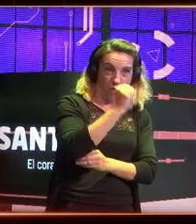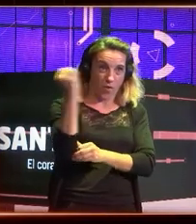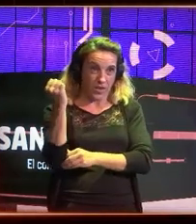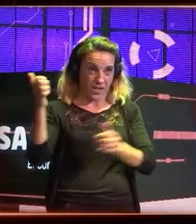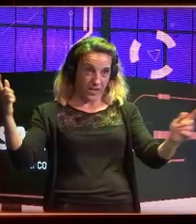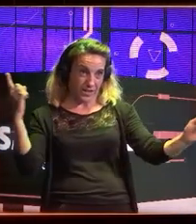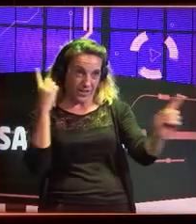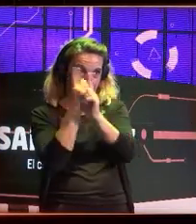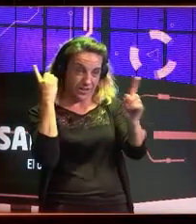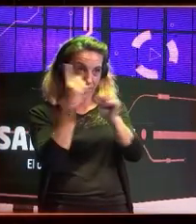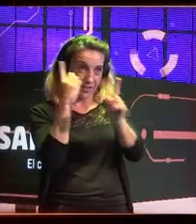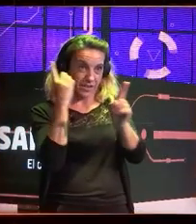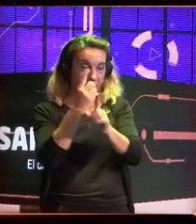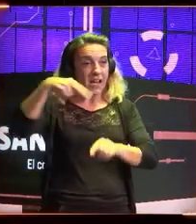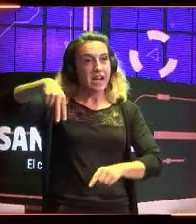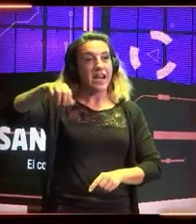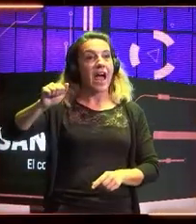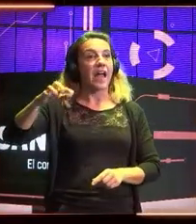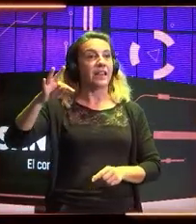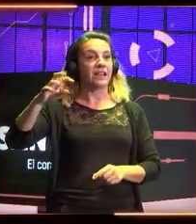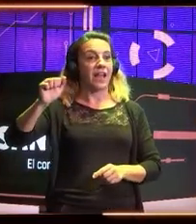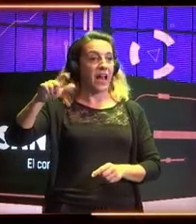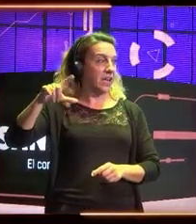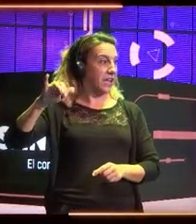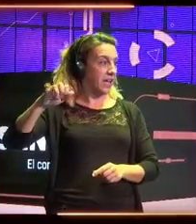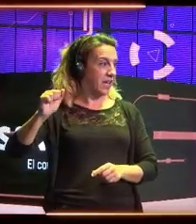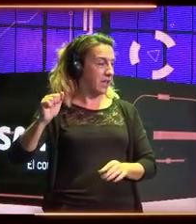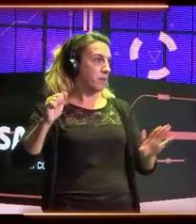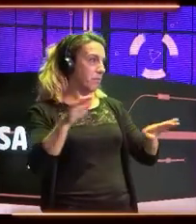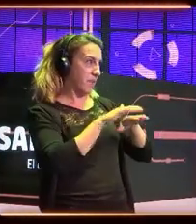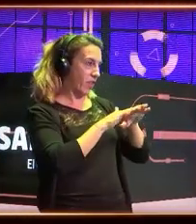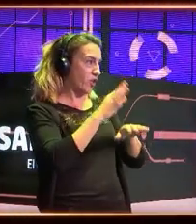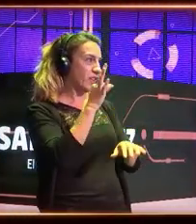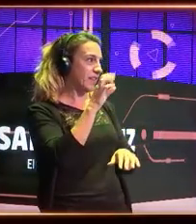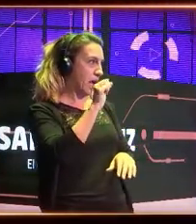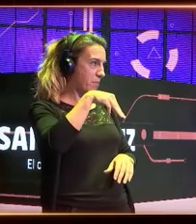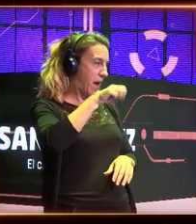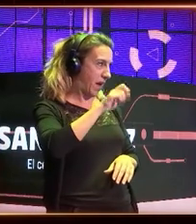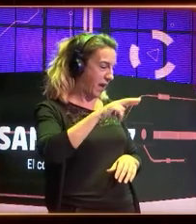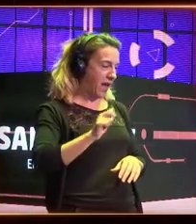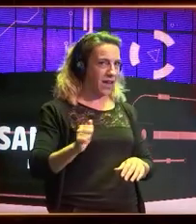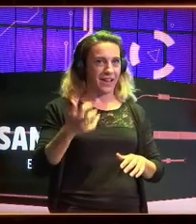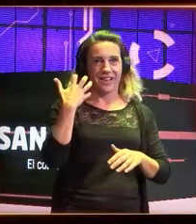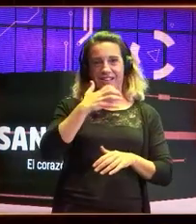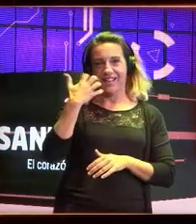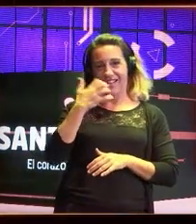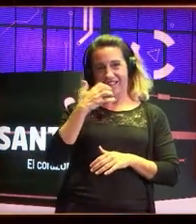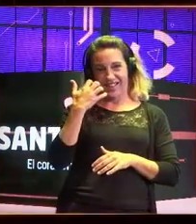Natalia representa la fuerza de la gravedad Perdón Tamara Tamara